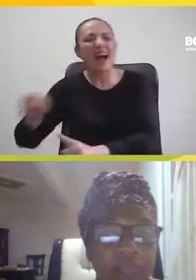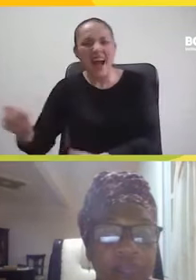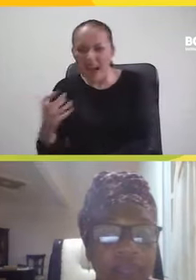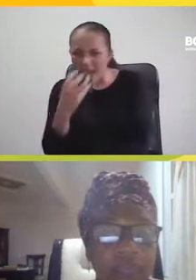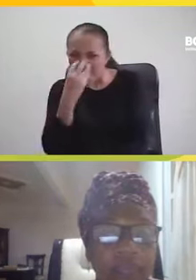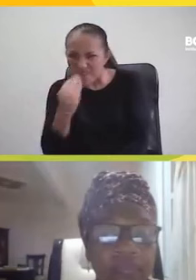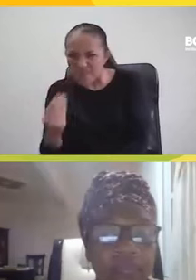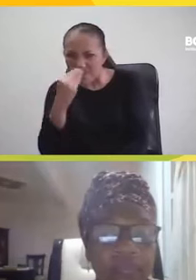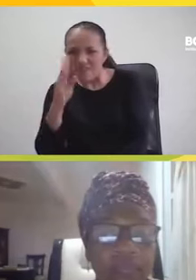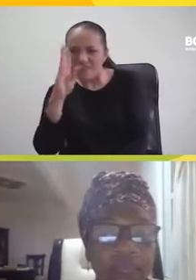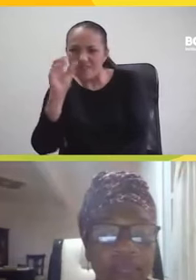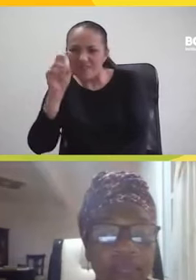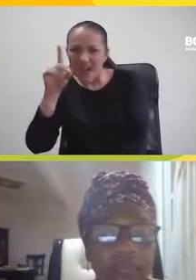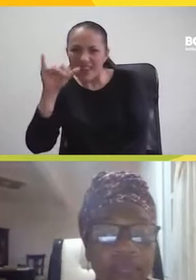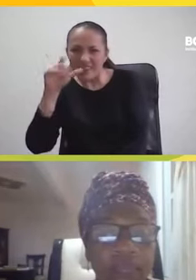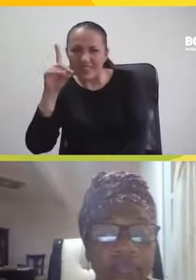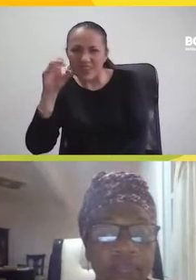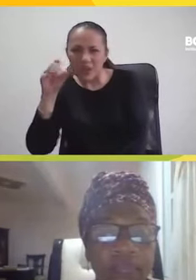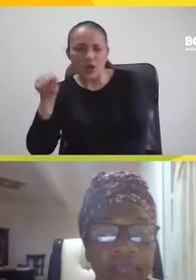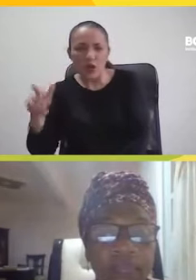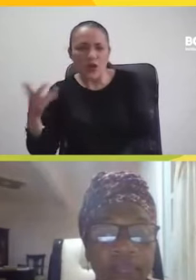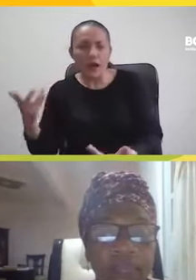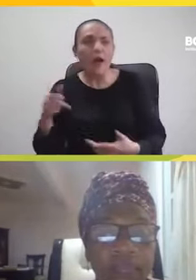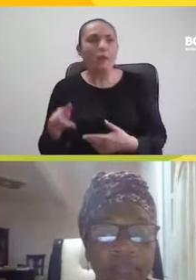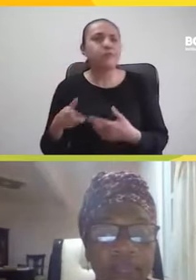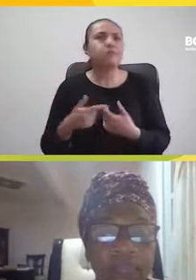en Música para Bandido entonces hay una especie